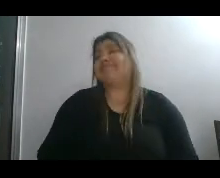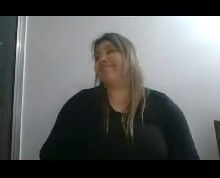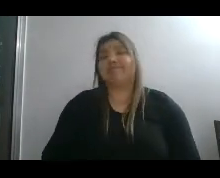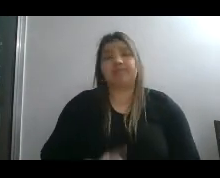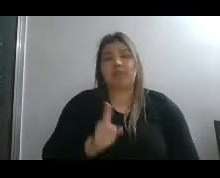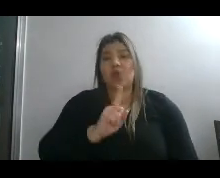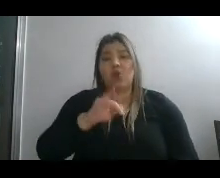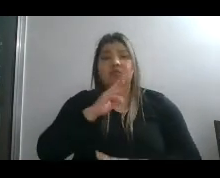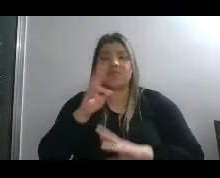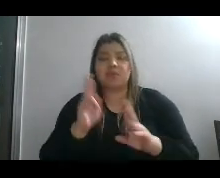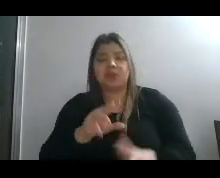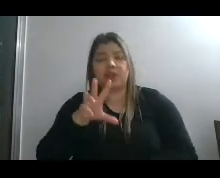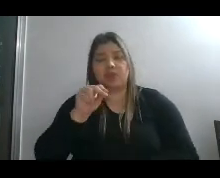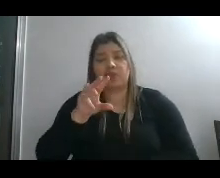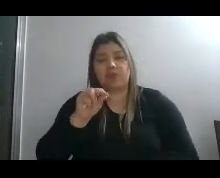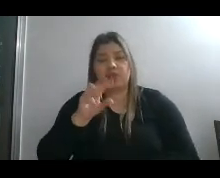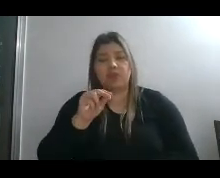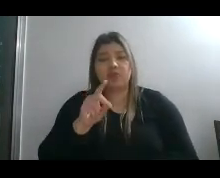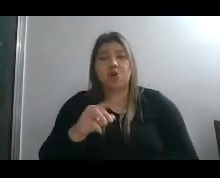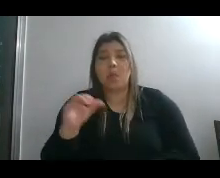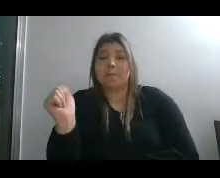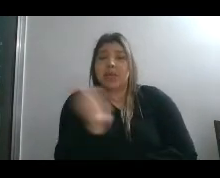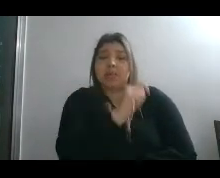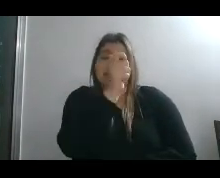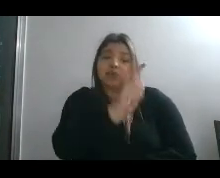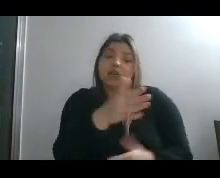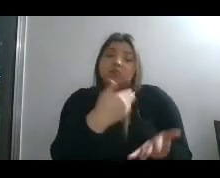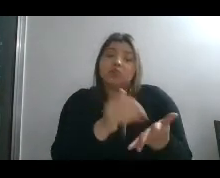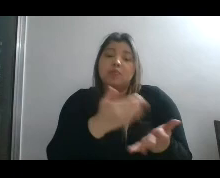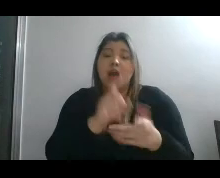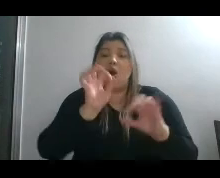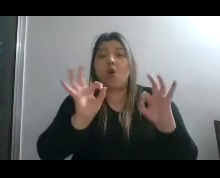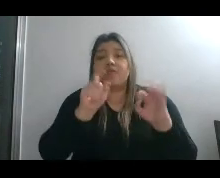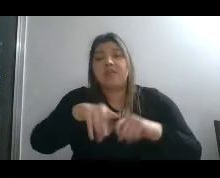trabajador si las quiere adaptar, pero no es responsabilidad de la empresa.